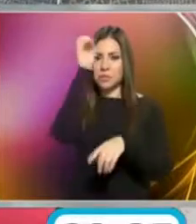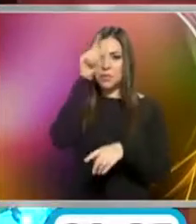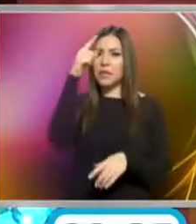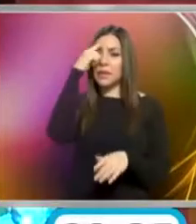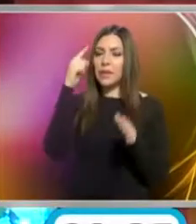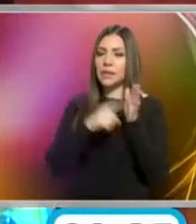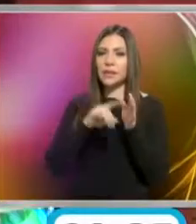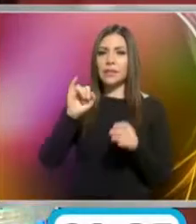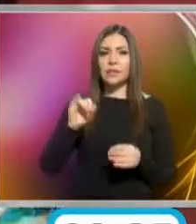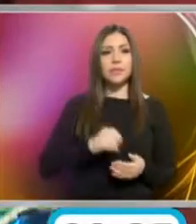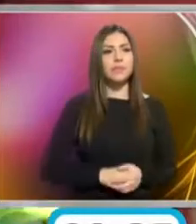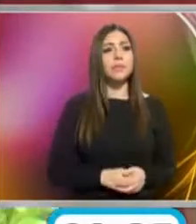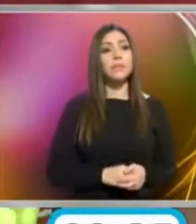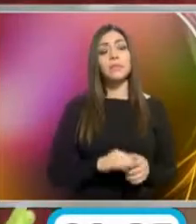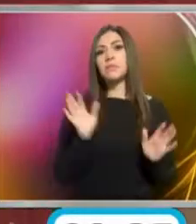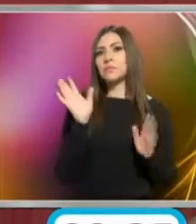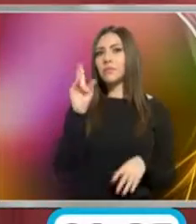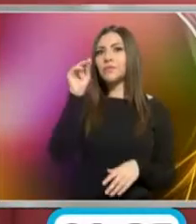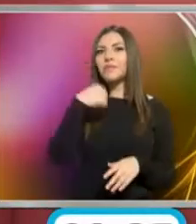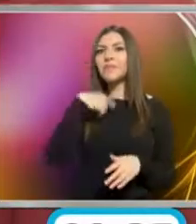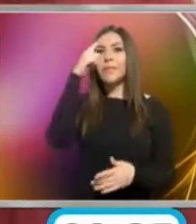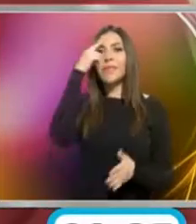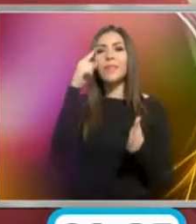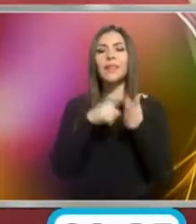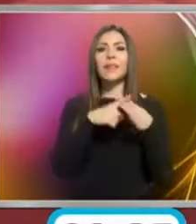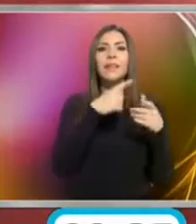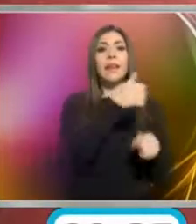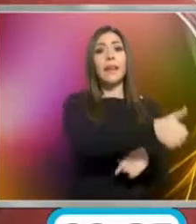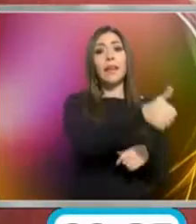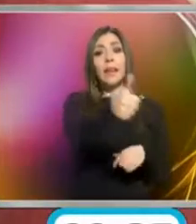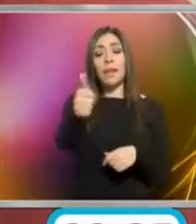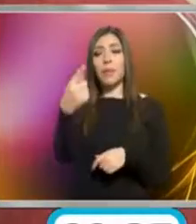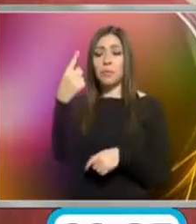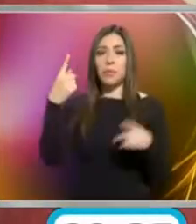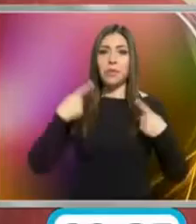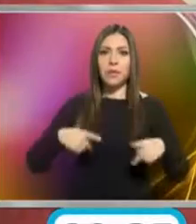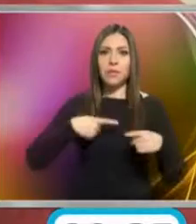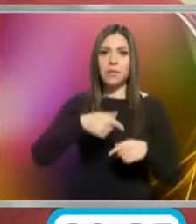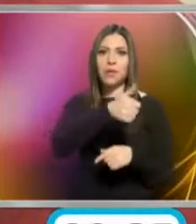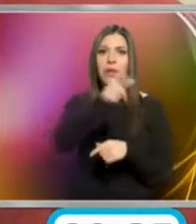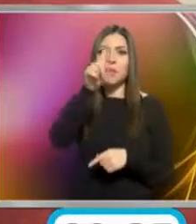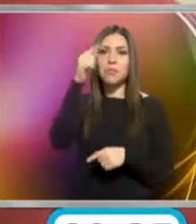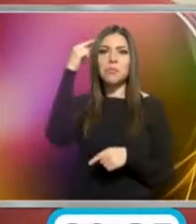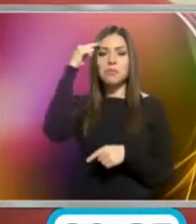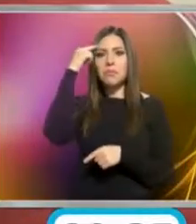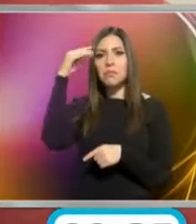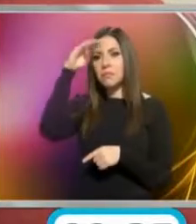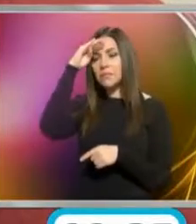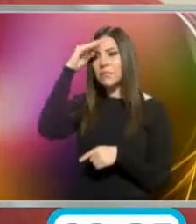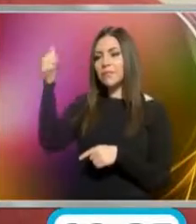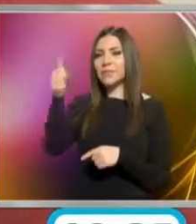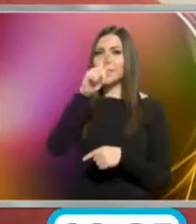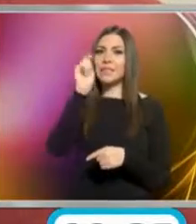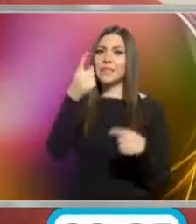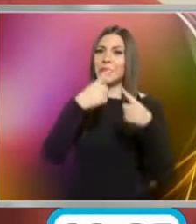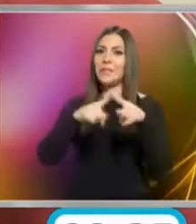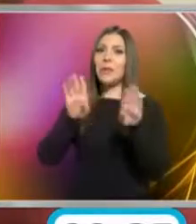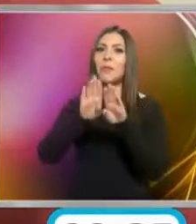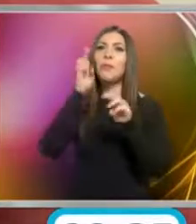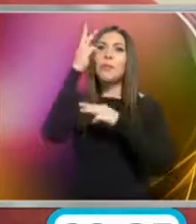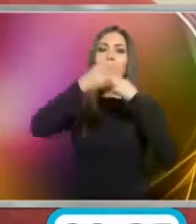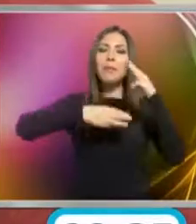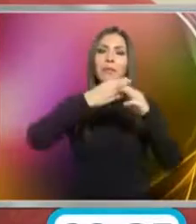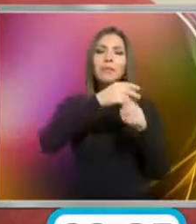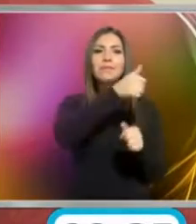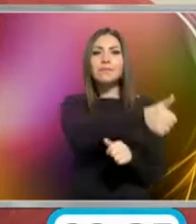cada persona y cada cabeza, ¿no? Es un mundo, pero alrededor de la infidelidad o de la fidelidad también hay muchísimos mitos. Por ejemplo,